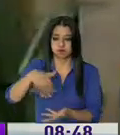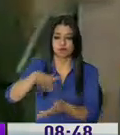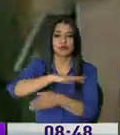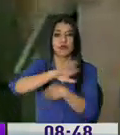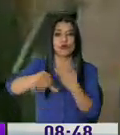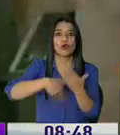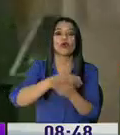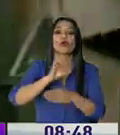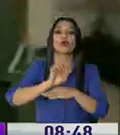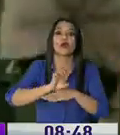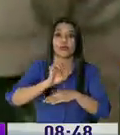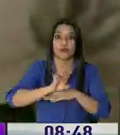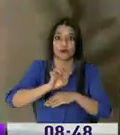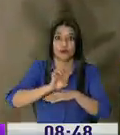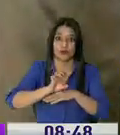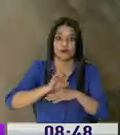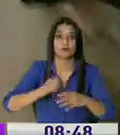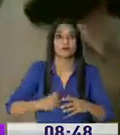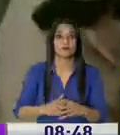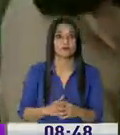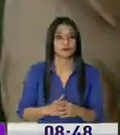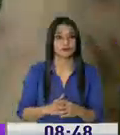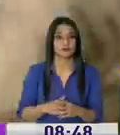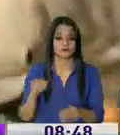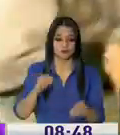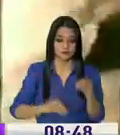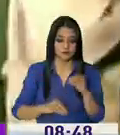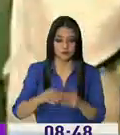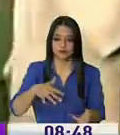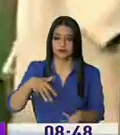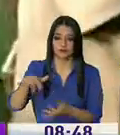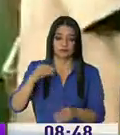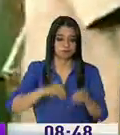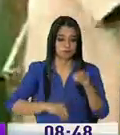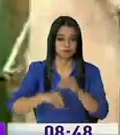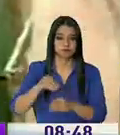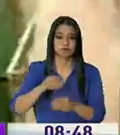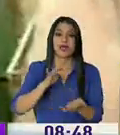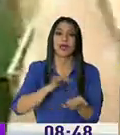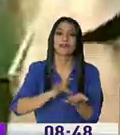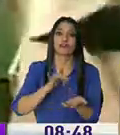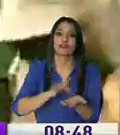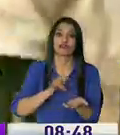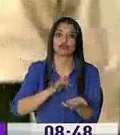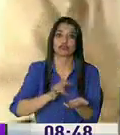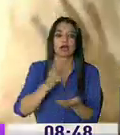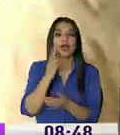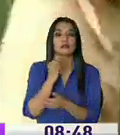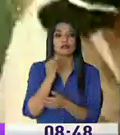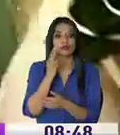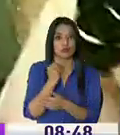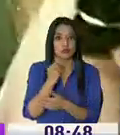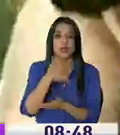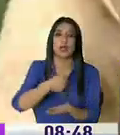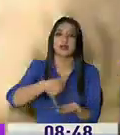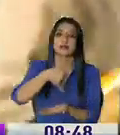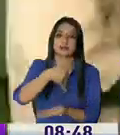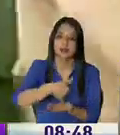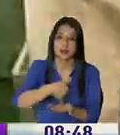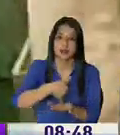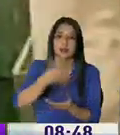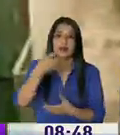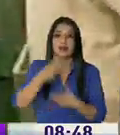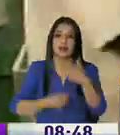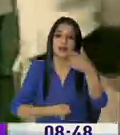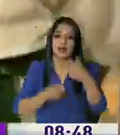país. Son kits elaborados que la base es arroz, es azúcar, es aceite, es